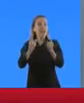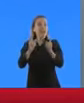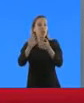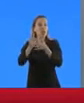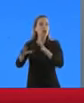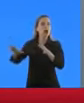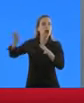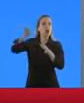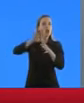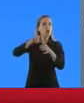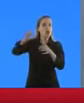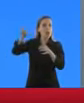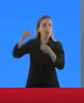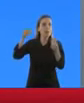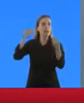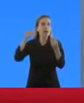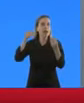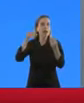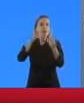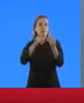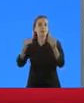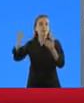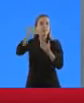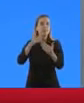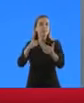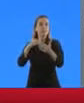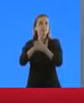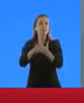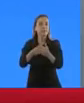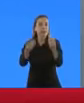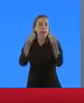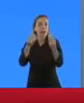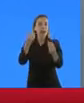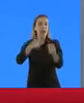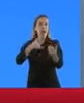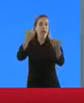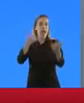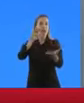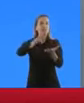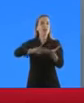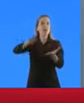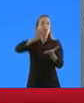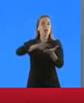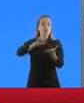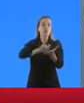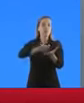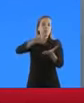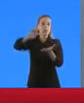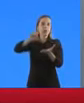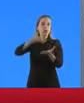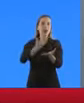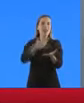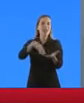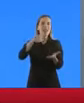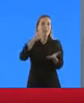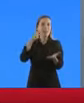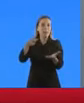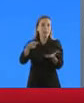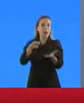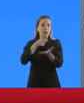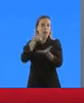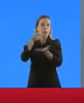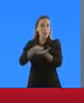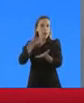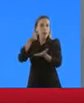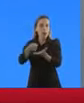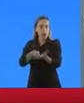en todo este intríngulis, porque el laboratorio de Zannini que es el ideador y el constructor del kinerismo,